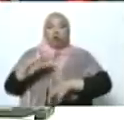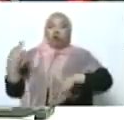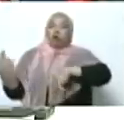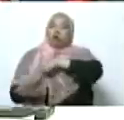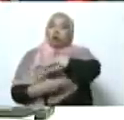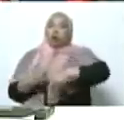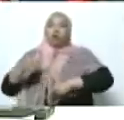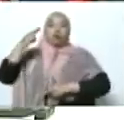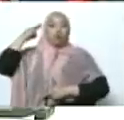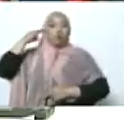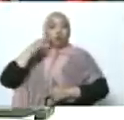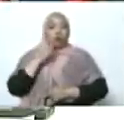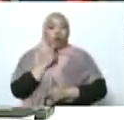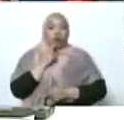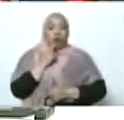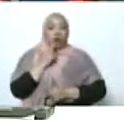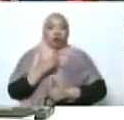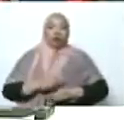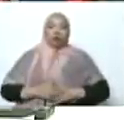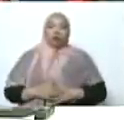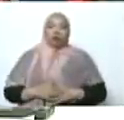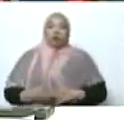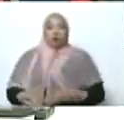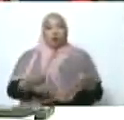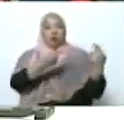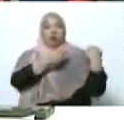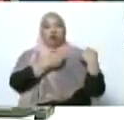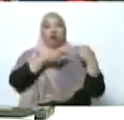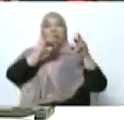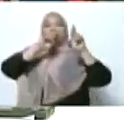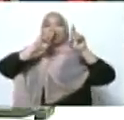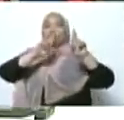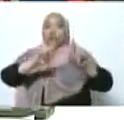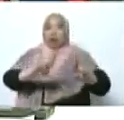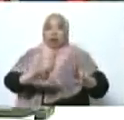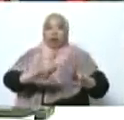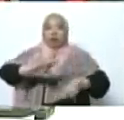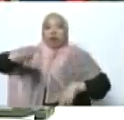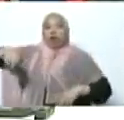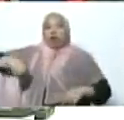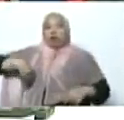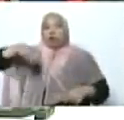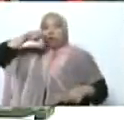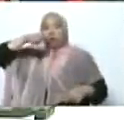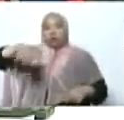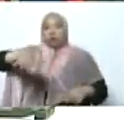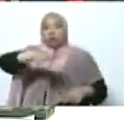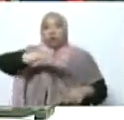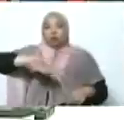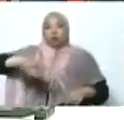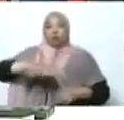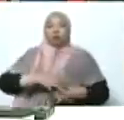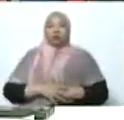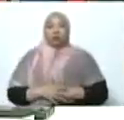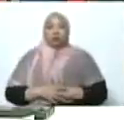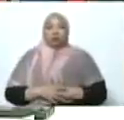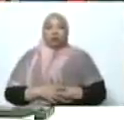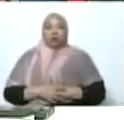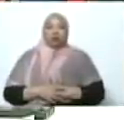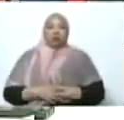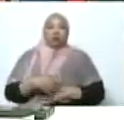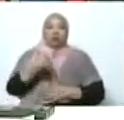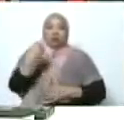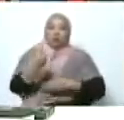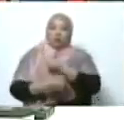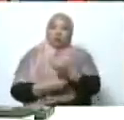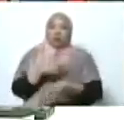revolución bolivariana, con las respuestas que nosotros le damos a nuestro pueblo en todos los sentidos. Y hemos dado